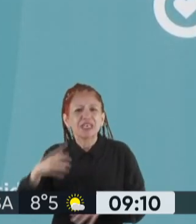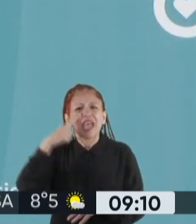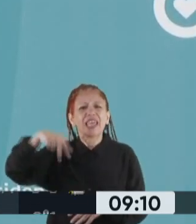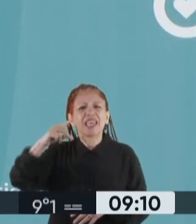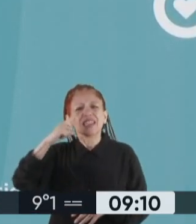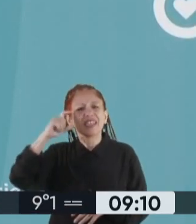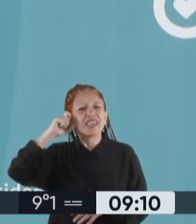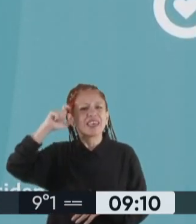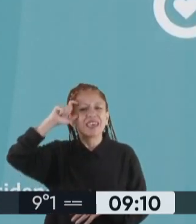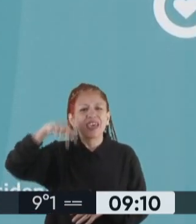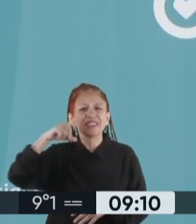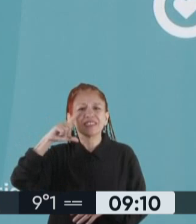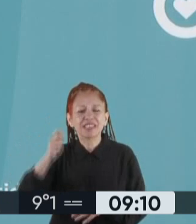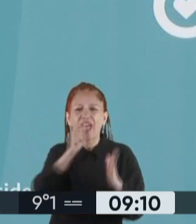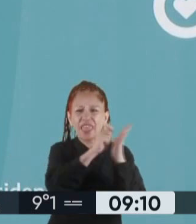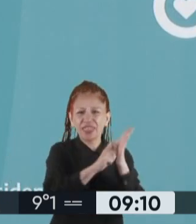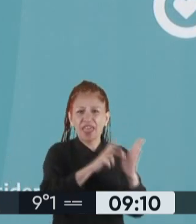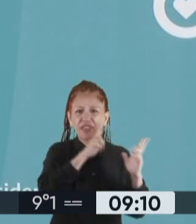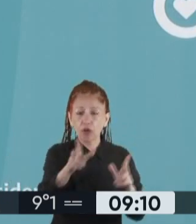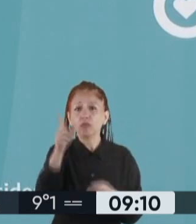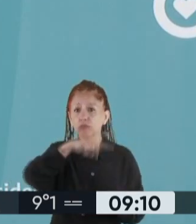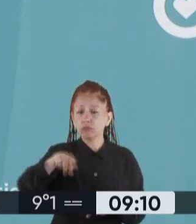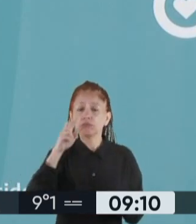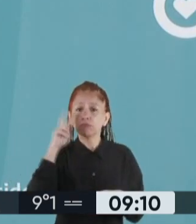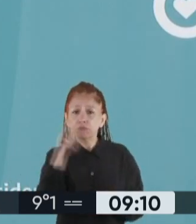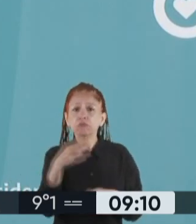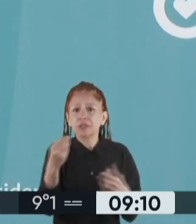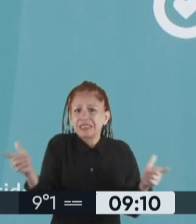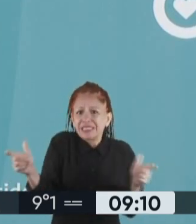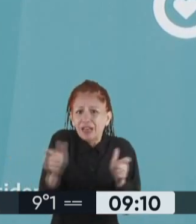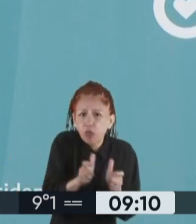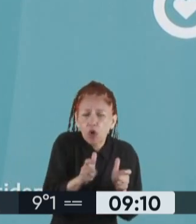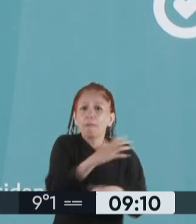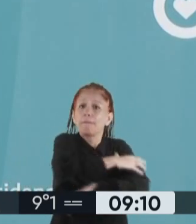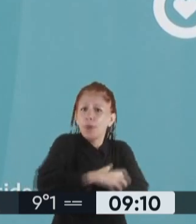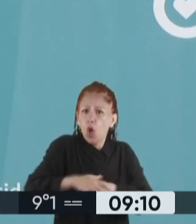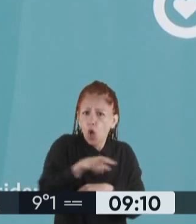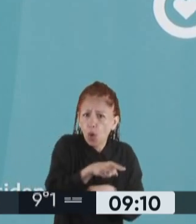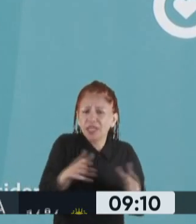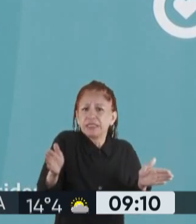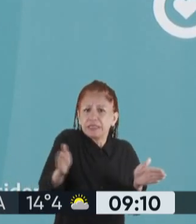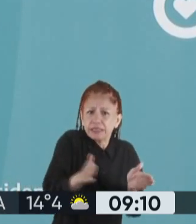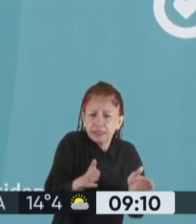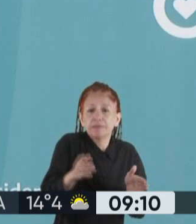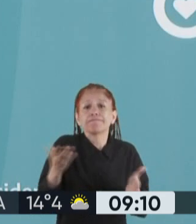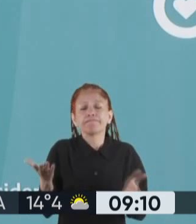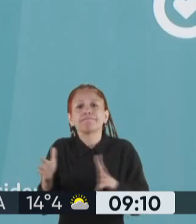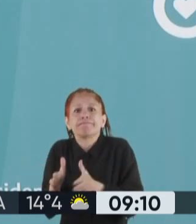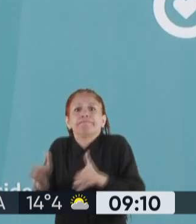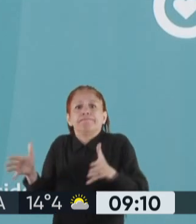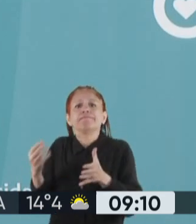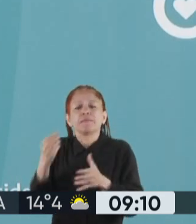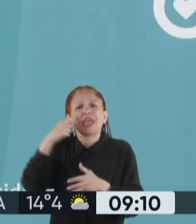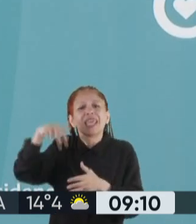dados por el INDEC. Ustedes vieron que se redujo apenas la pobreza y se incrementó apenas